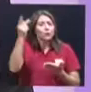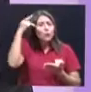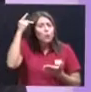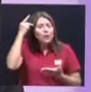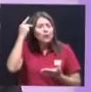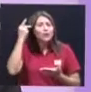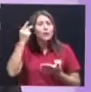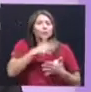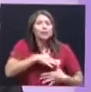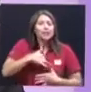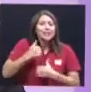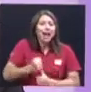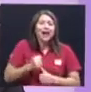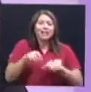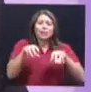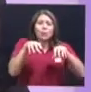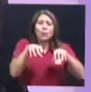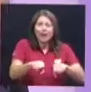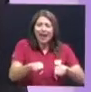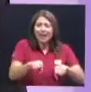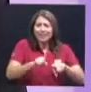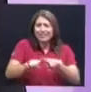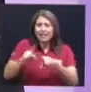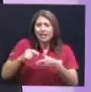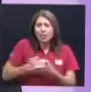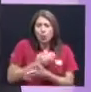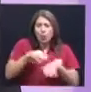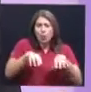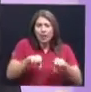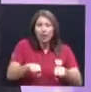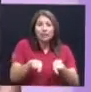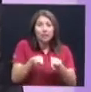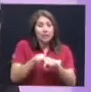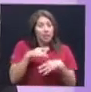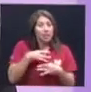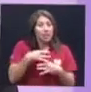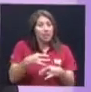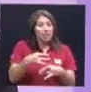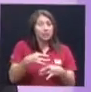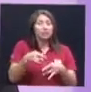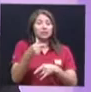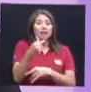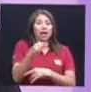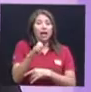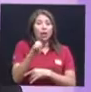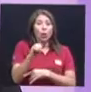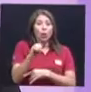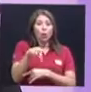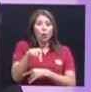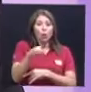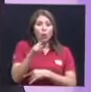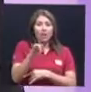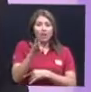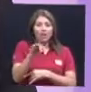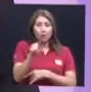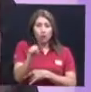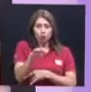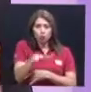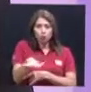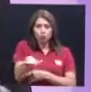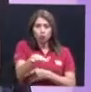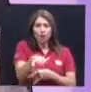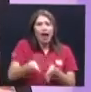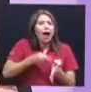ver y además eh intereses geopolíticos También en esta zona eh que resulta a veces más